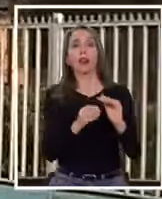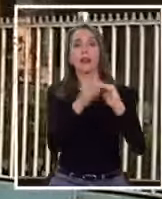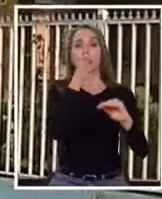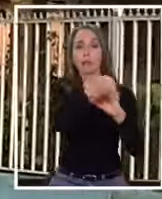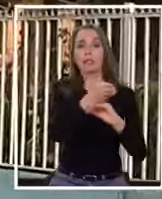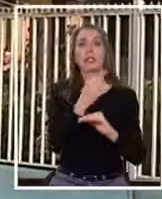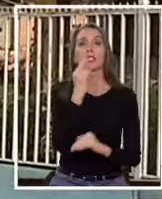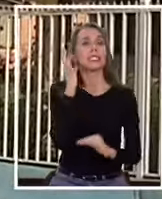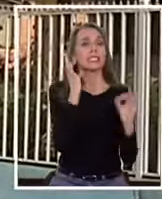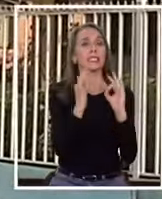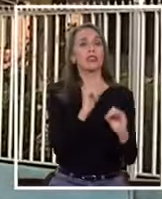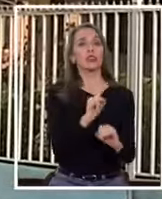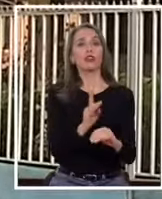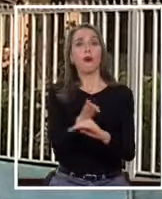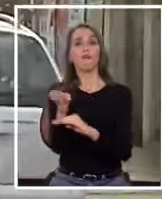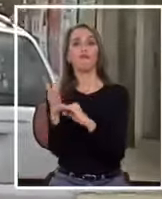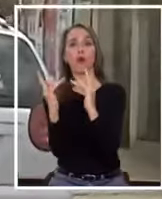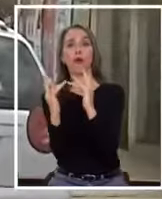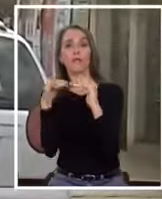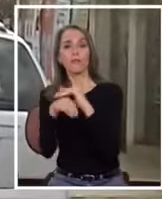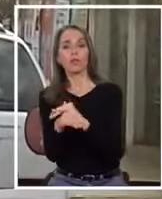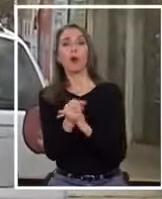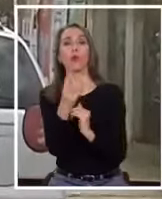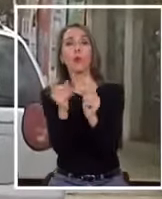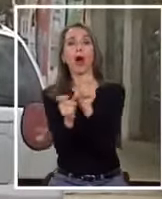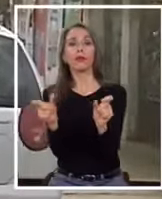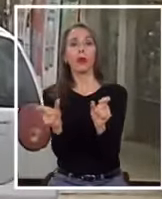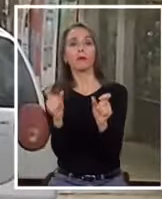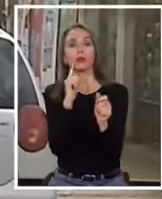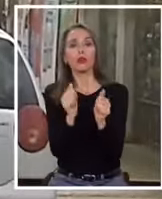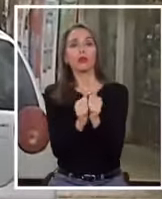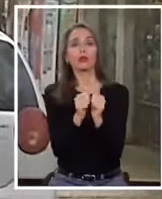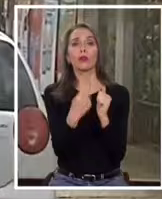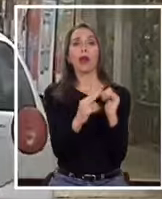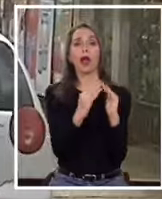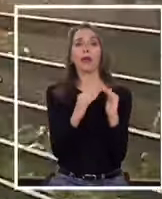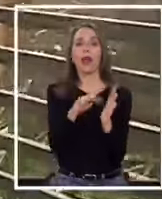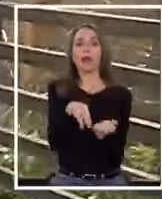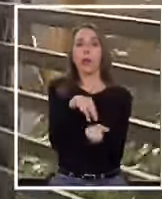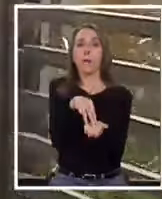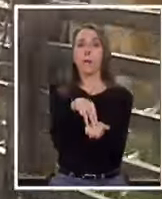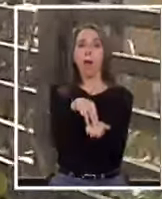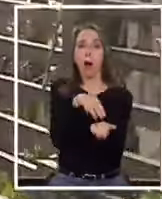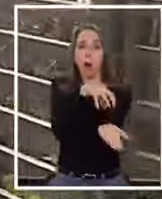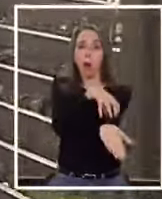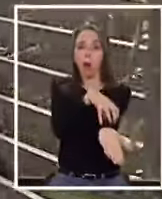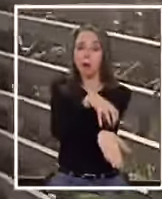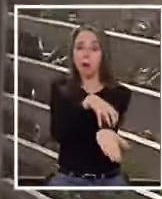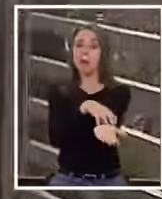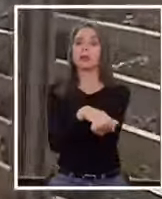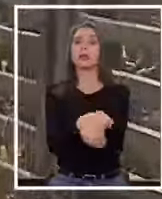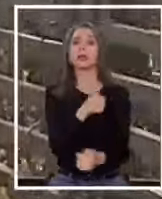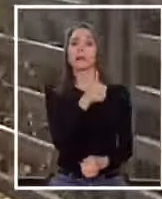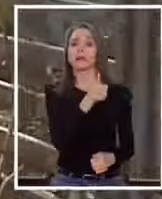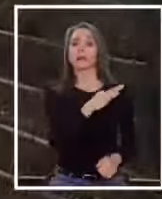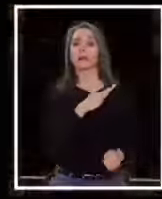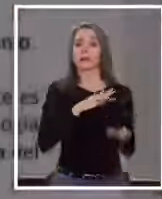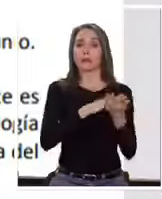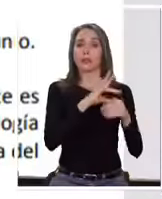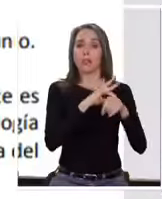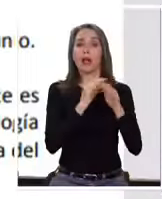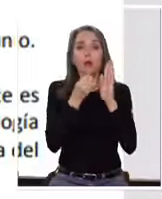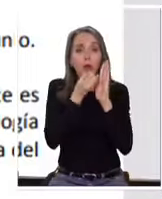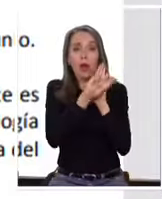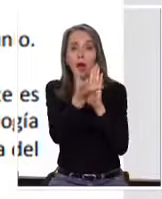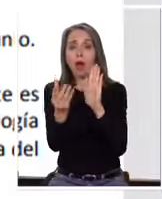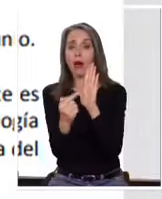no al funeral? ¿Con cuántas personas estaba en su casa en la región del Maule? La autoridad sanitaria aseguró en el mismo